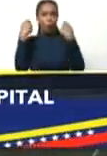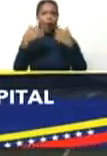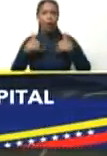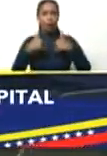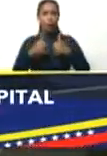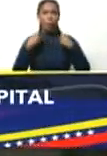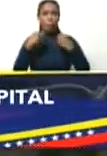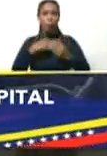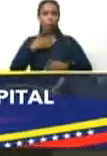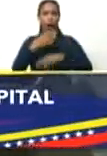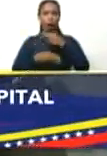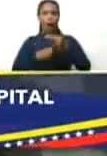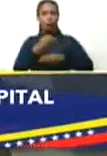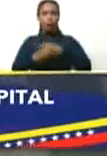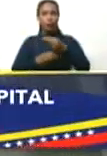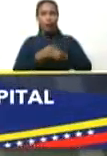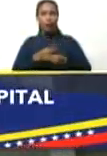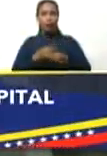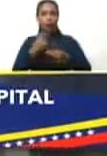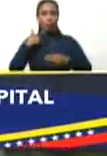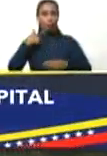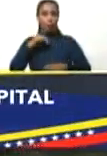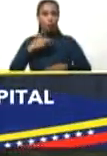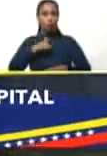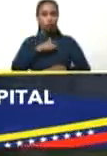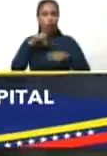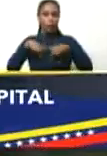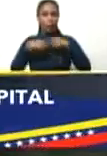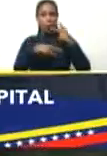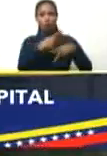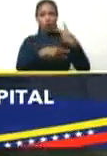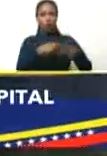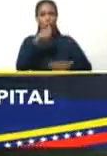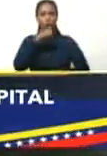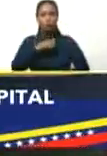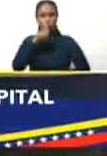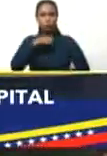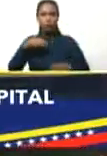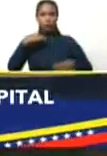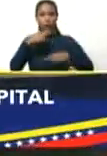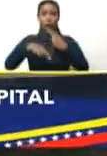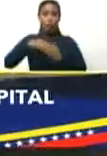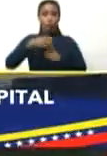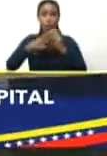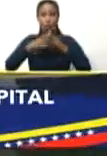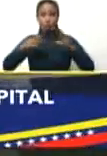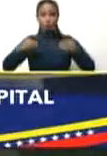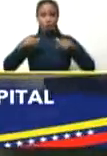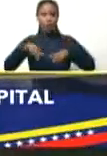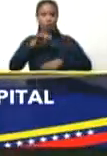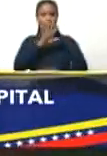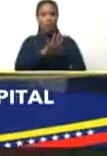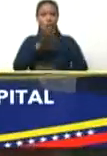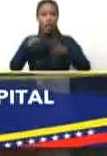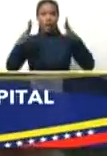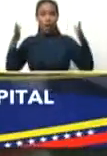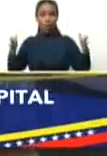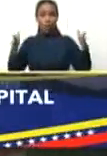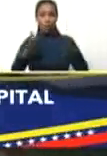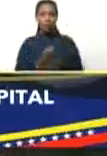para poder garantizar que tengamos en este proceso de resistencia, revolución, solucionándolo todo, estos 5